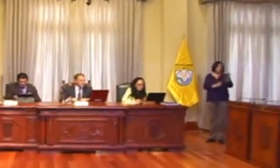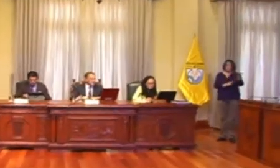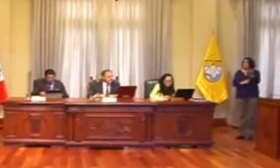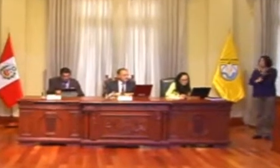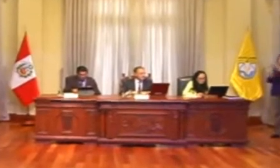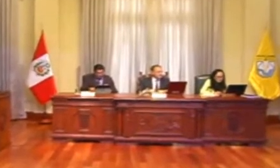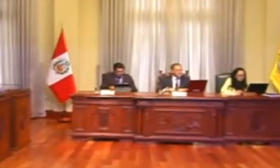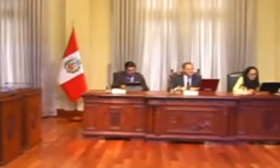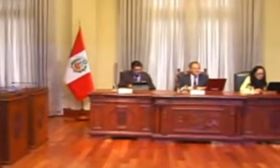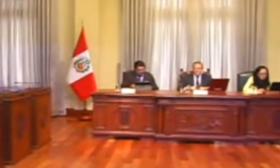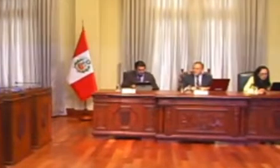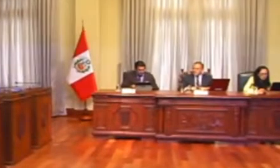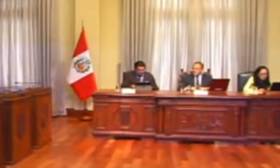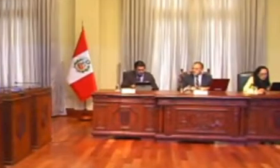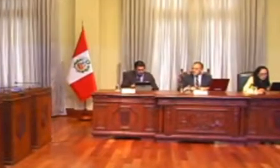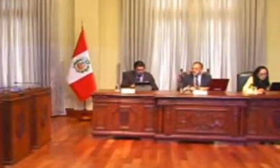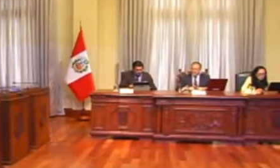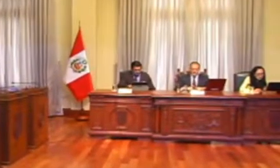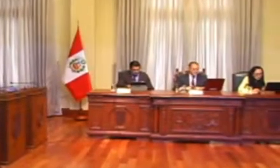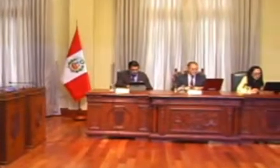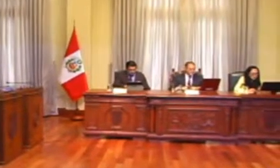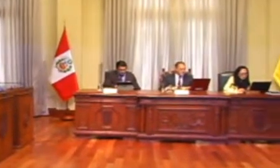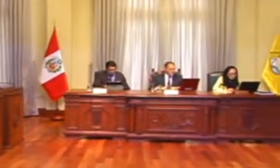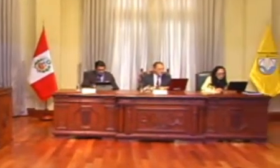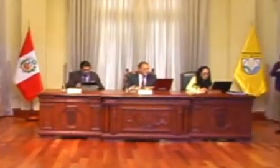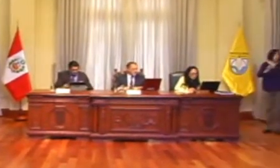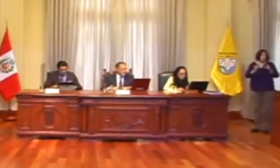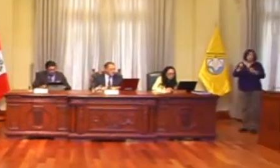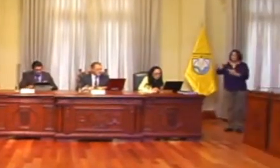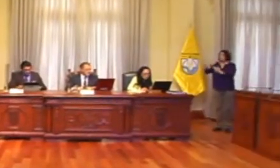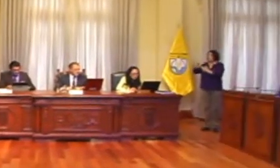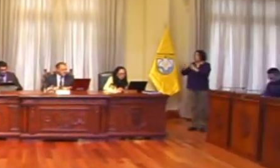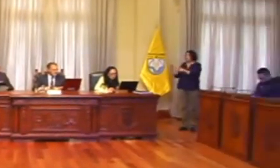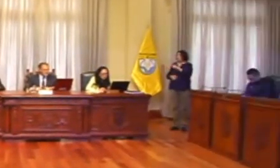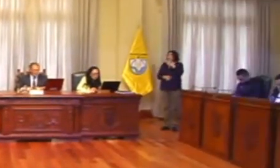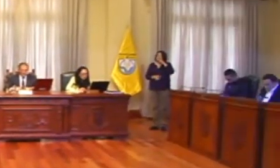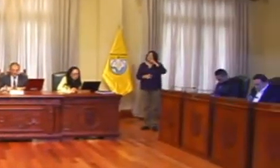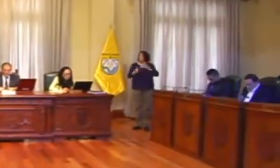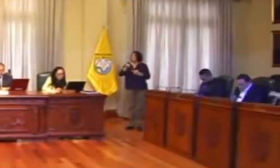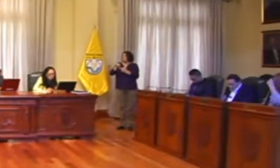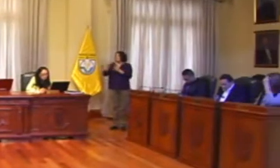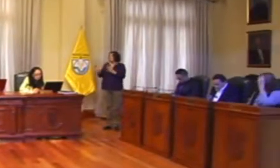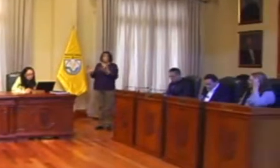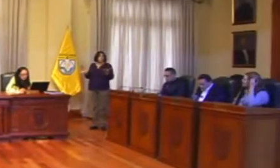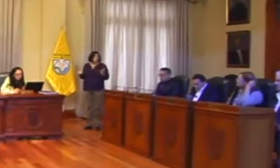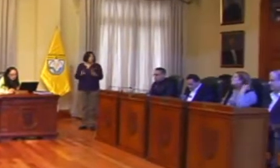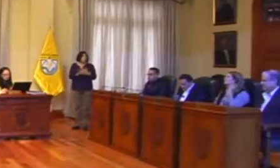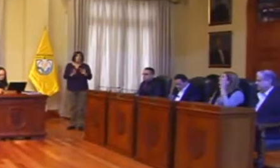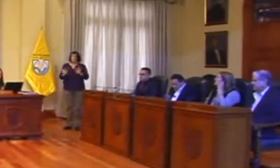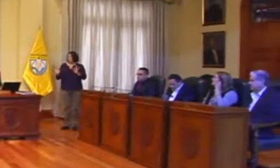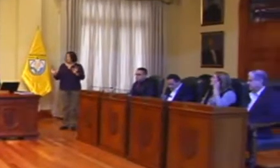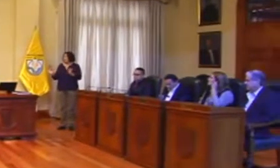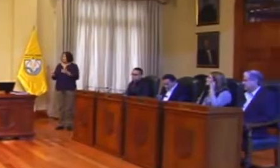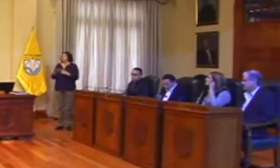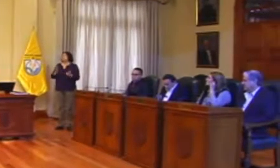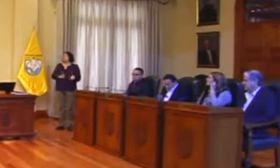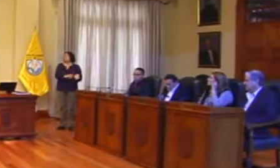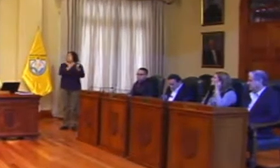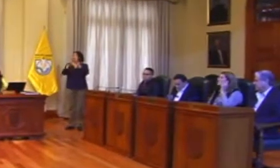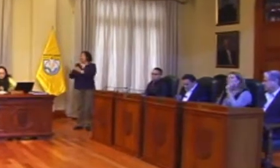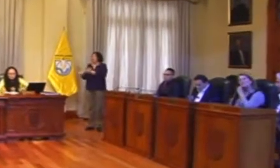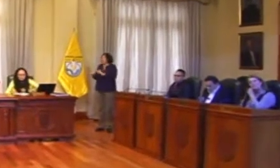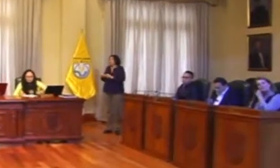algún informe de parte de algún regidor o de alguna regidora. Si no lo hay, vamos entonces a lo que es orden